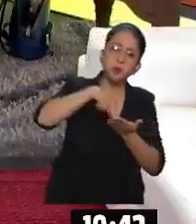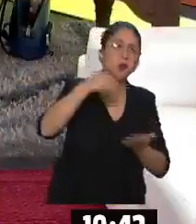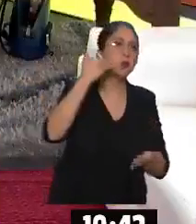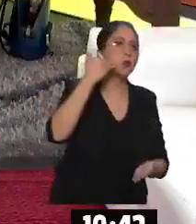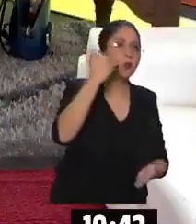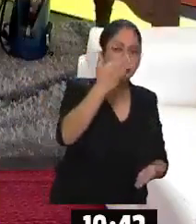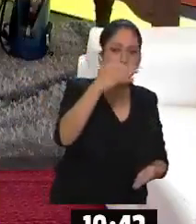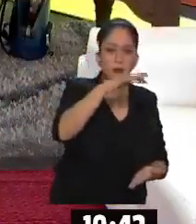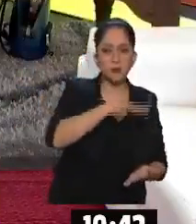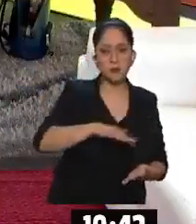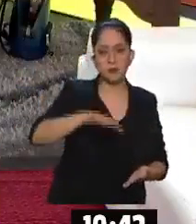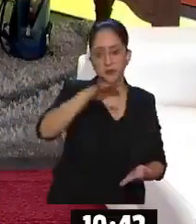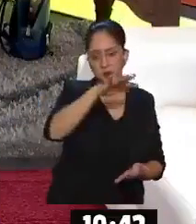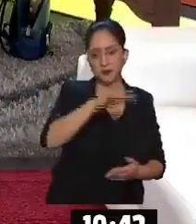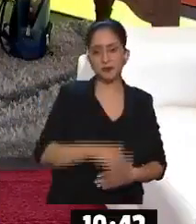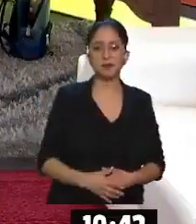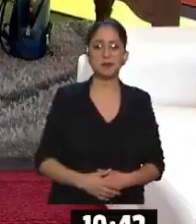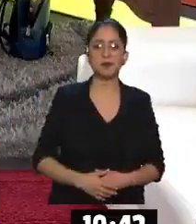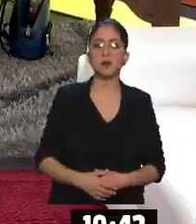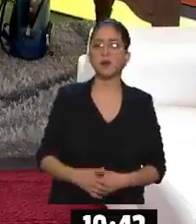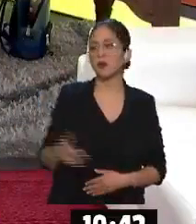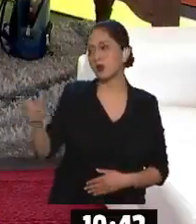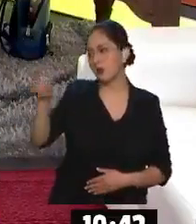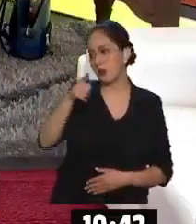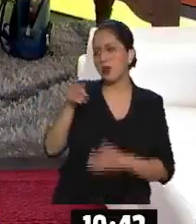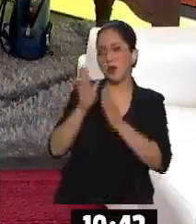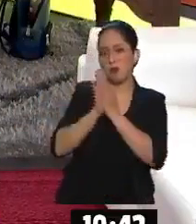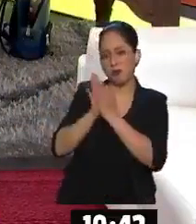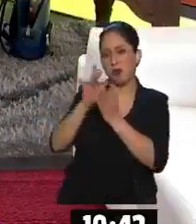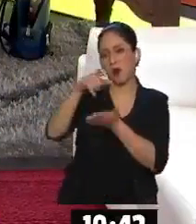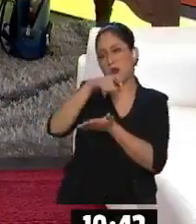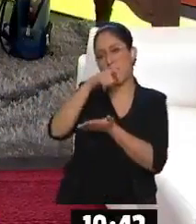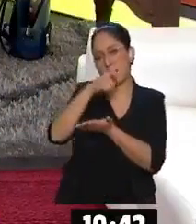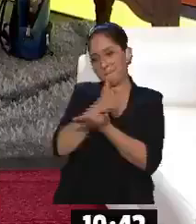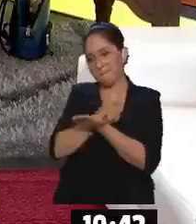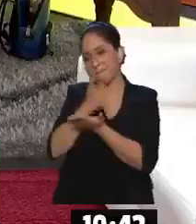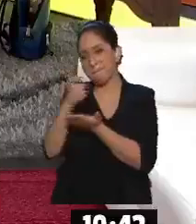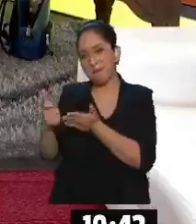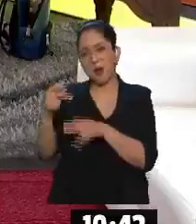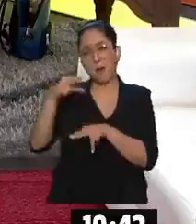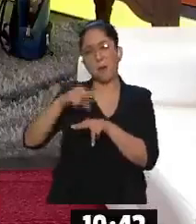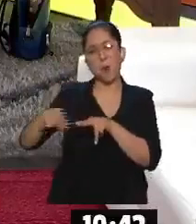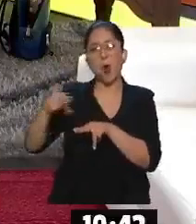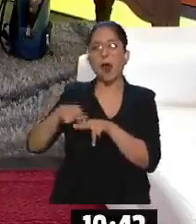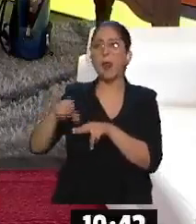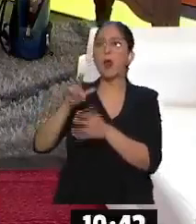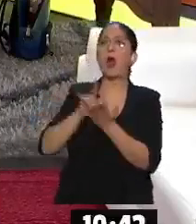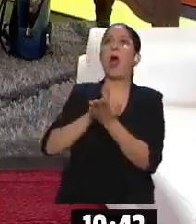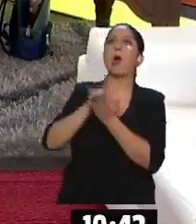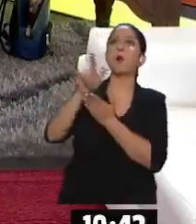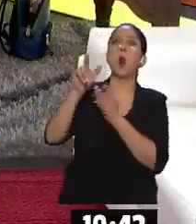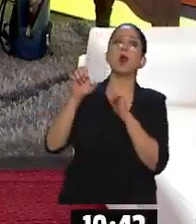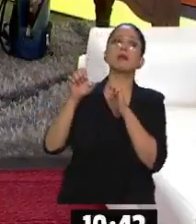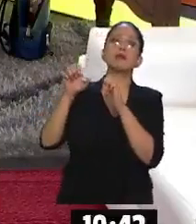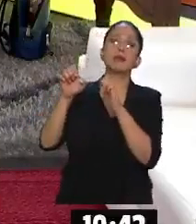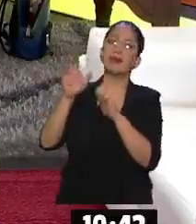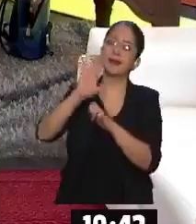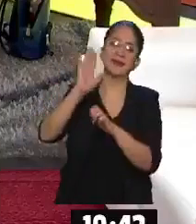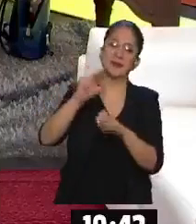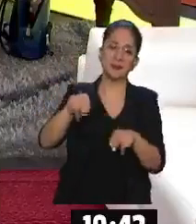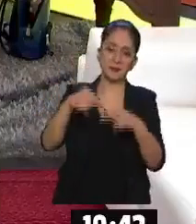recibirlos. Yo voy a pedir aquí que me paguen el boleto en primera clase. Oye, ¿y es solo